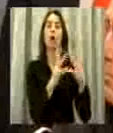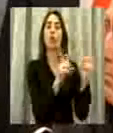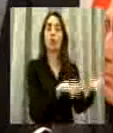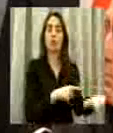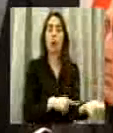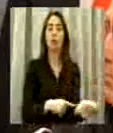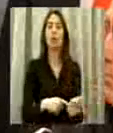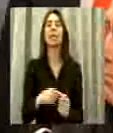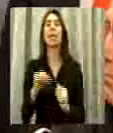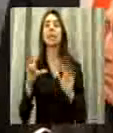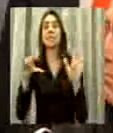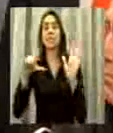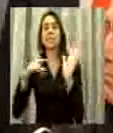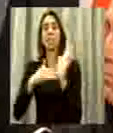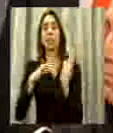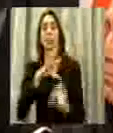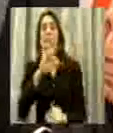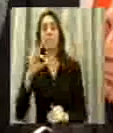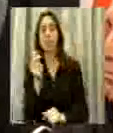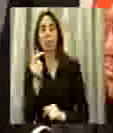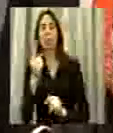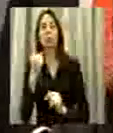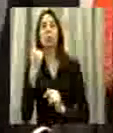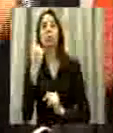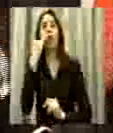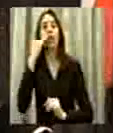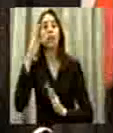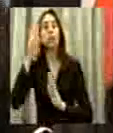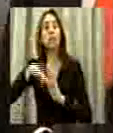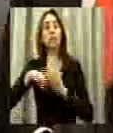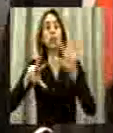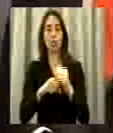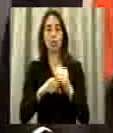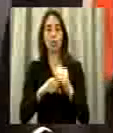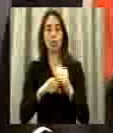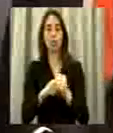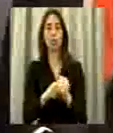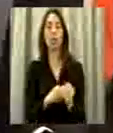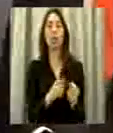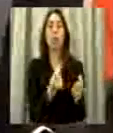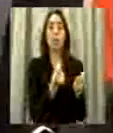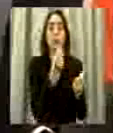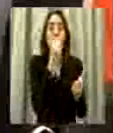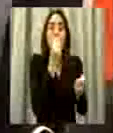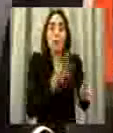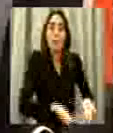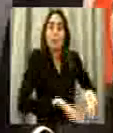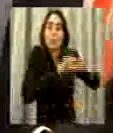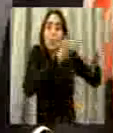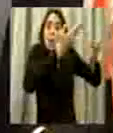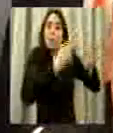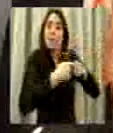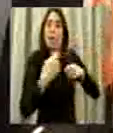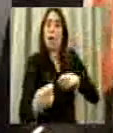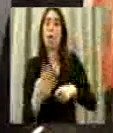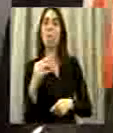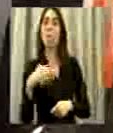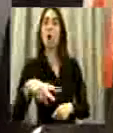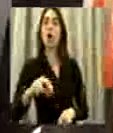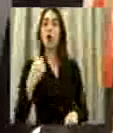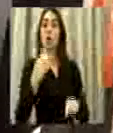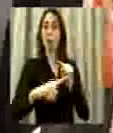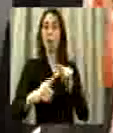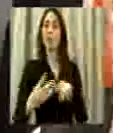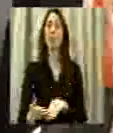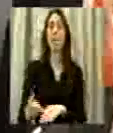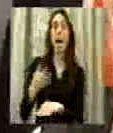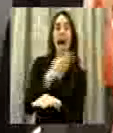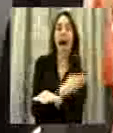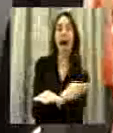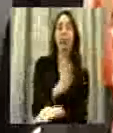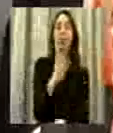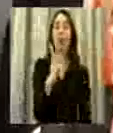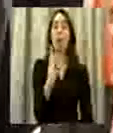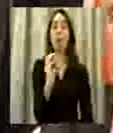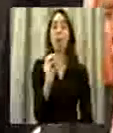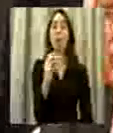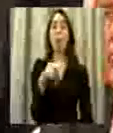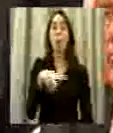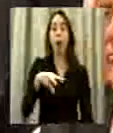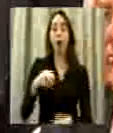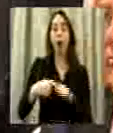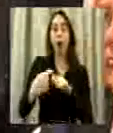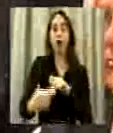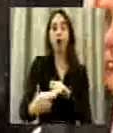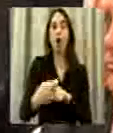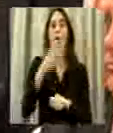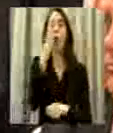de 18 años. Este fue un bono por una vez, cuando vimos que los precios de los alimentos aumentaban. Adelantamos el pago del bono Bodas de Oro. Algunos tal